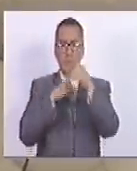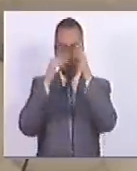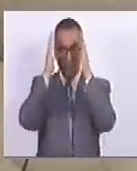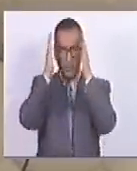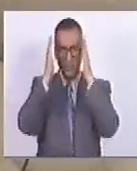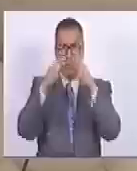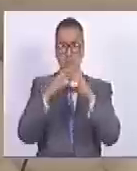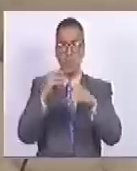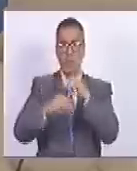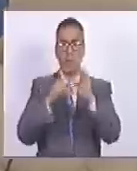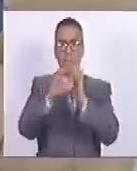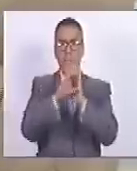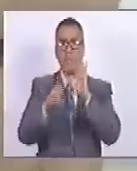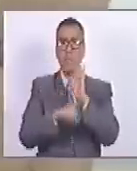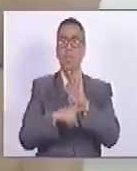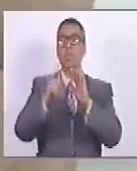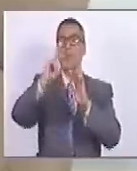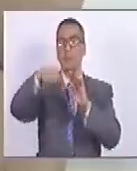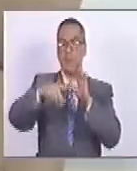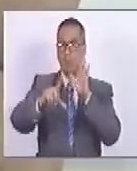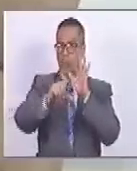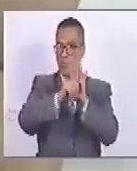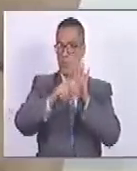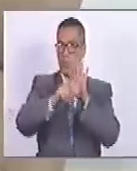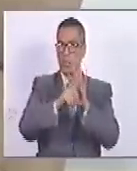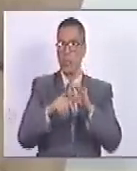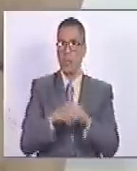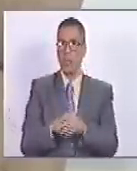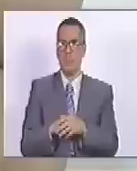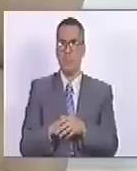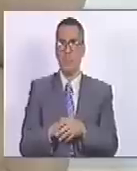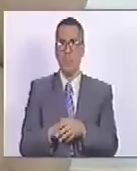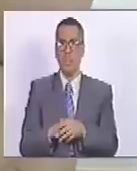la Constitución y a las leyes,